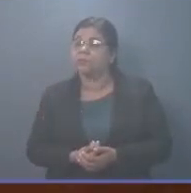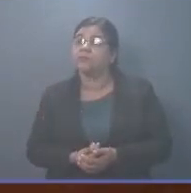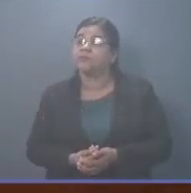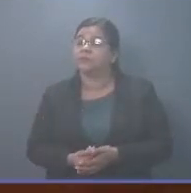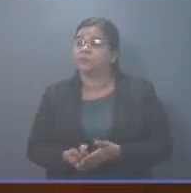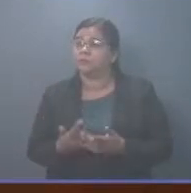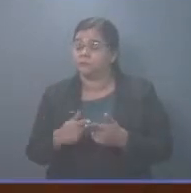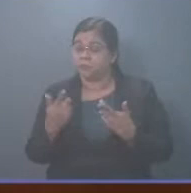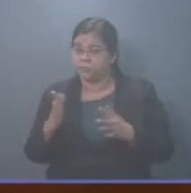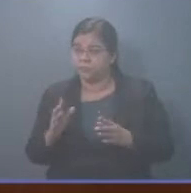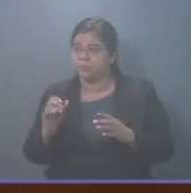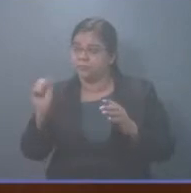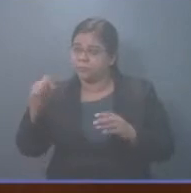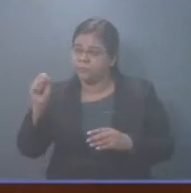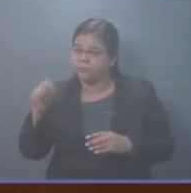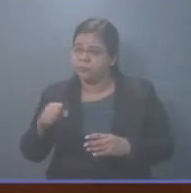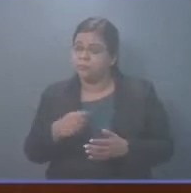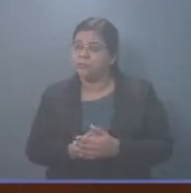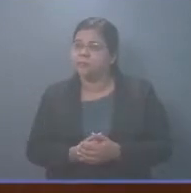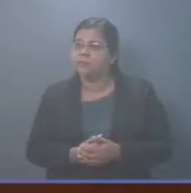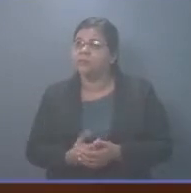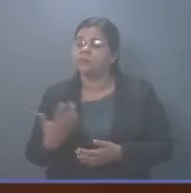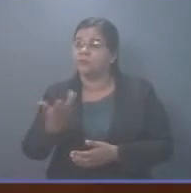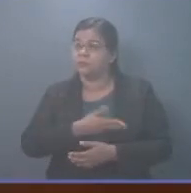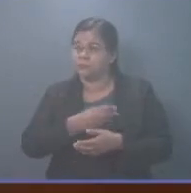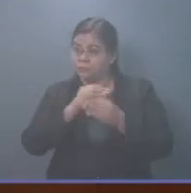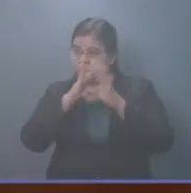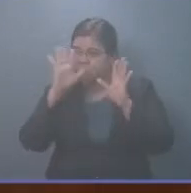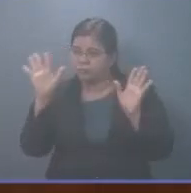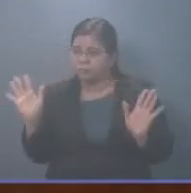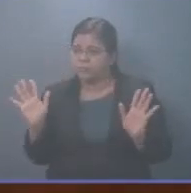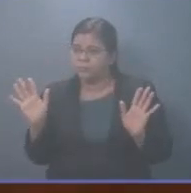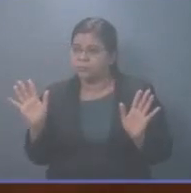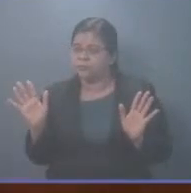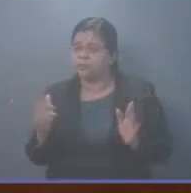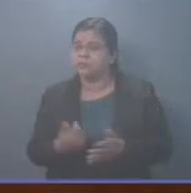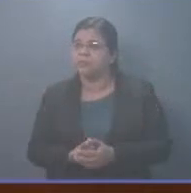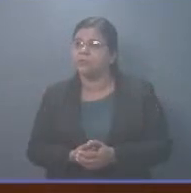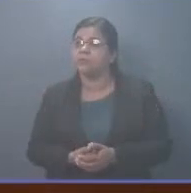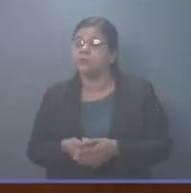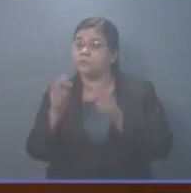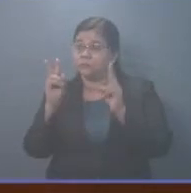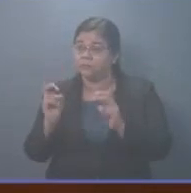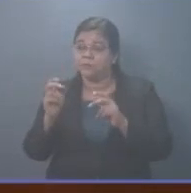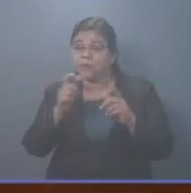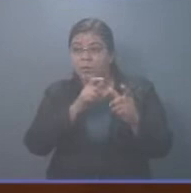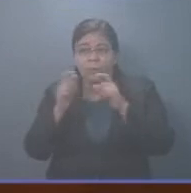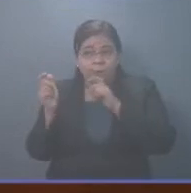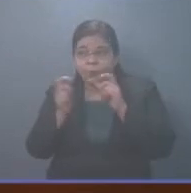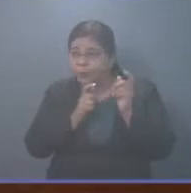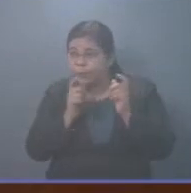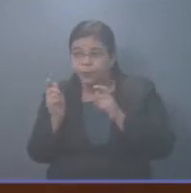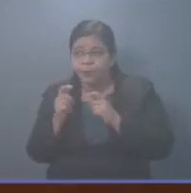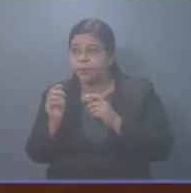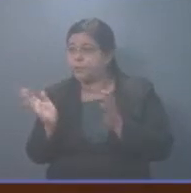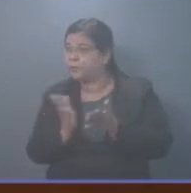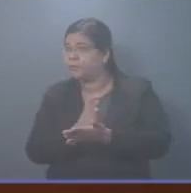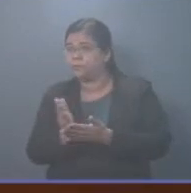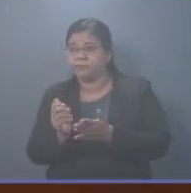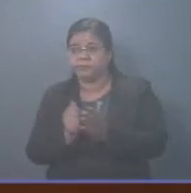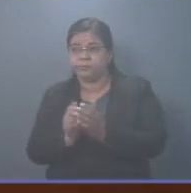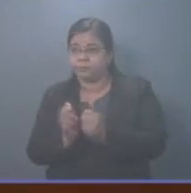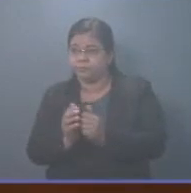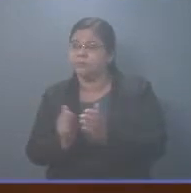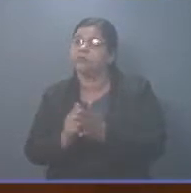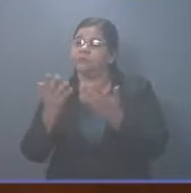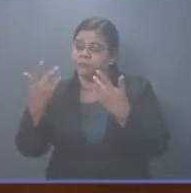establecidos, porque ahí estaríamos dejando claro que por lo menos el tema de la edad no sería un impedimento para